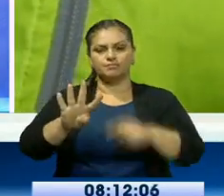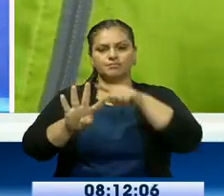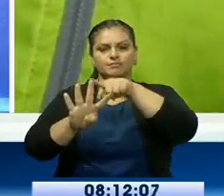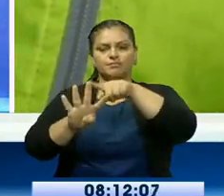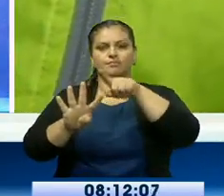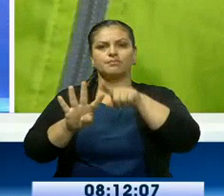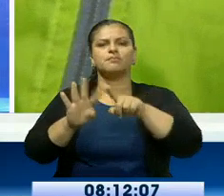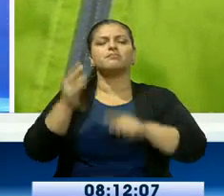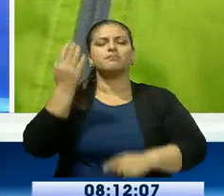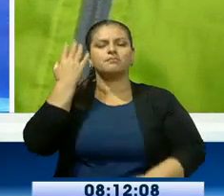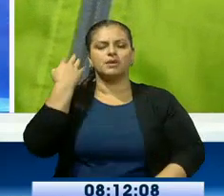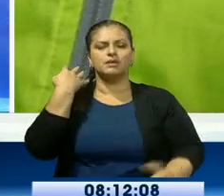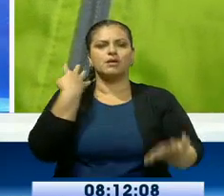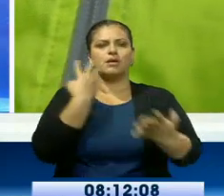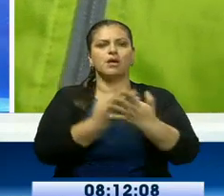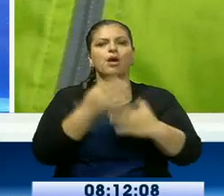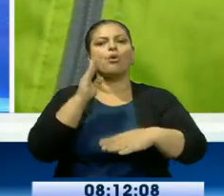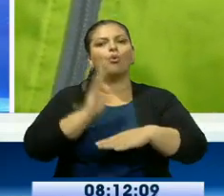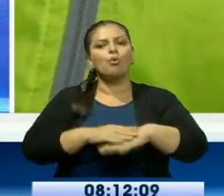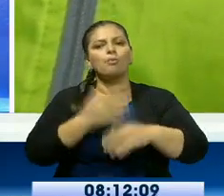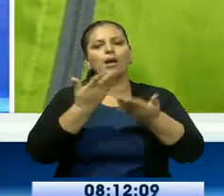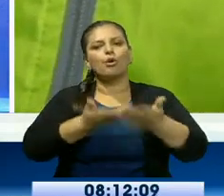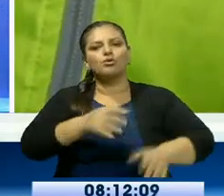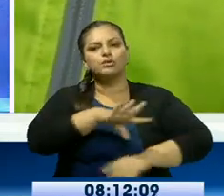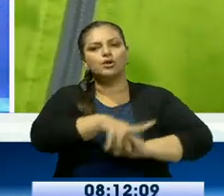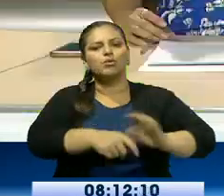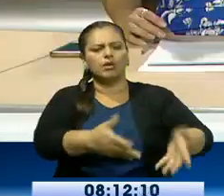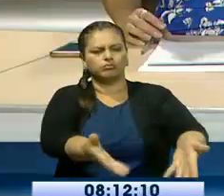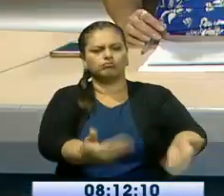individuos tienen antecedentes por la misma causa, por receptación.